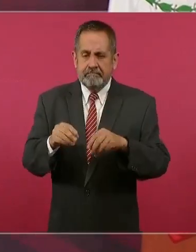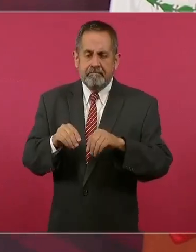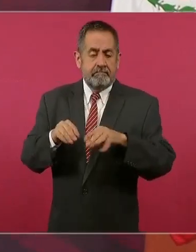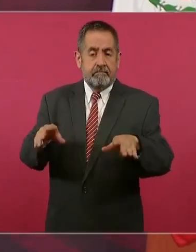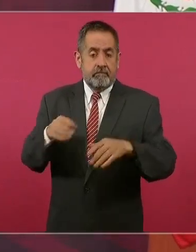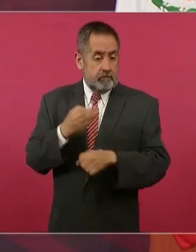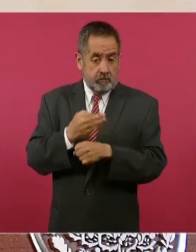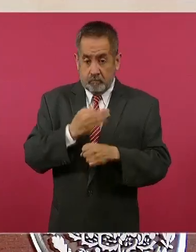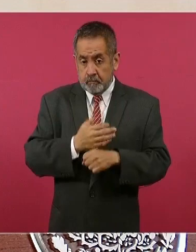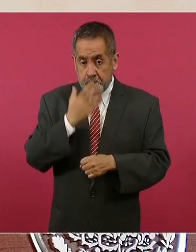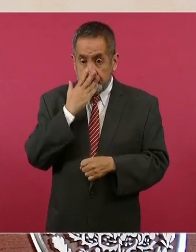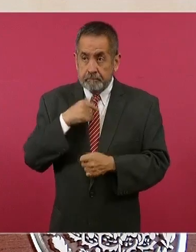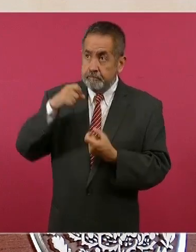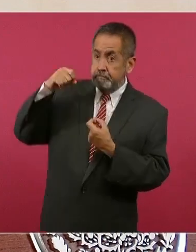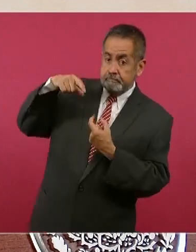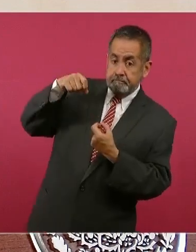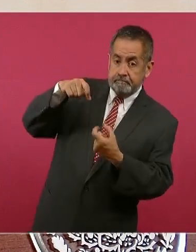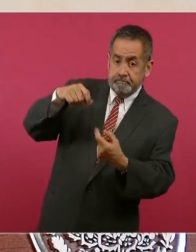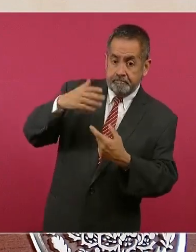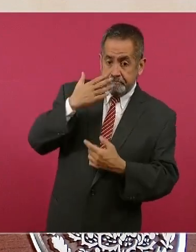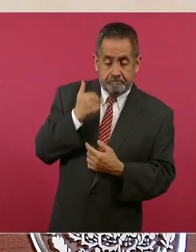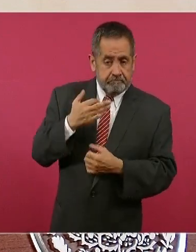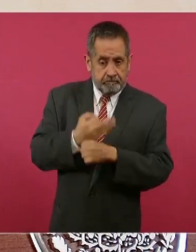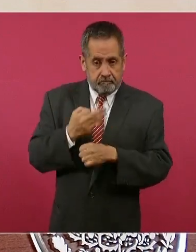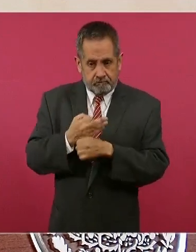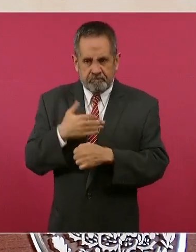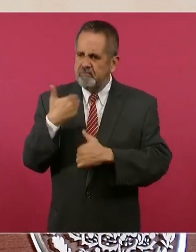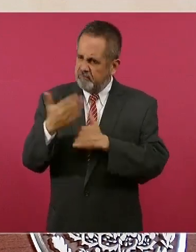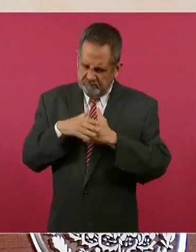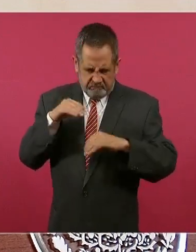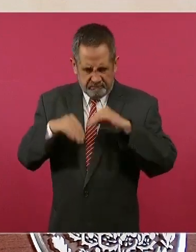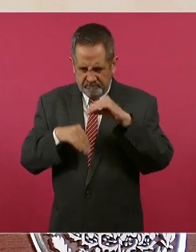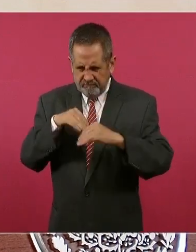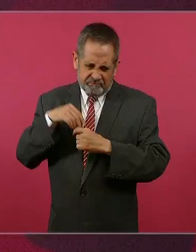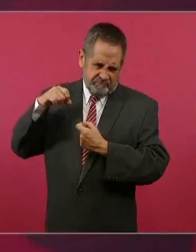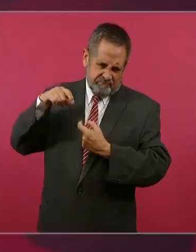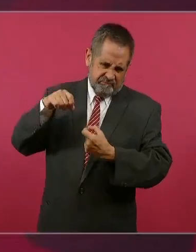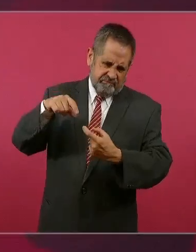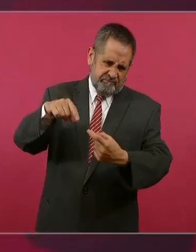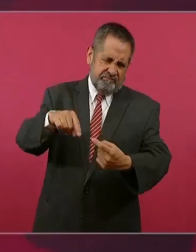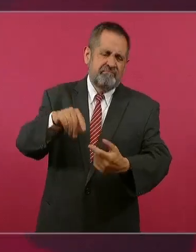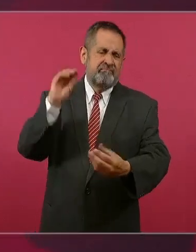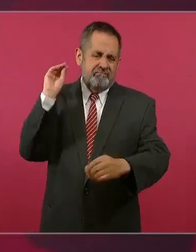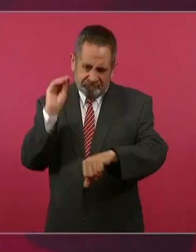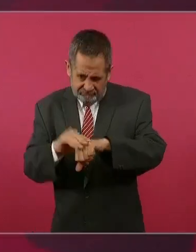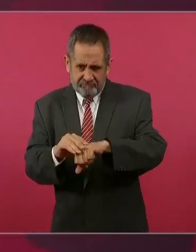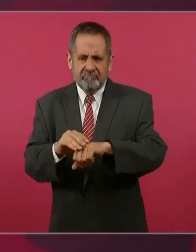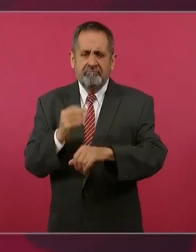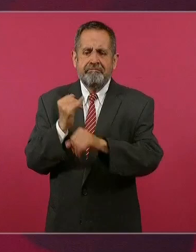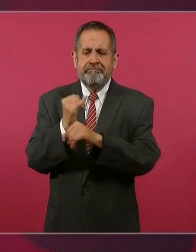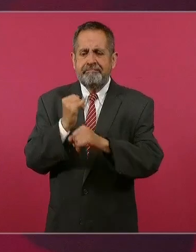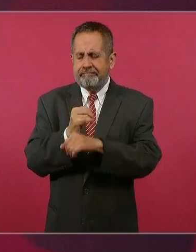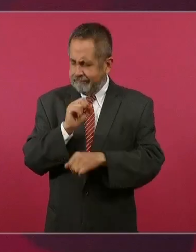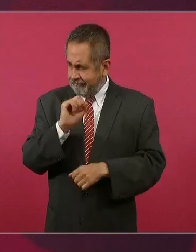que no tienen señal en la actualidad, y también